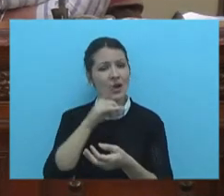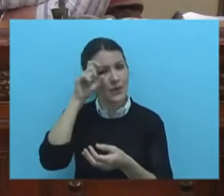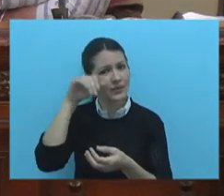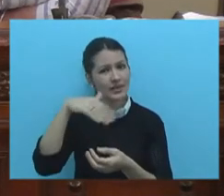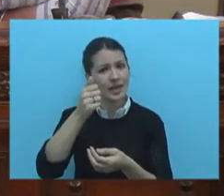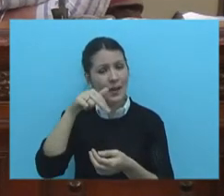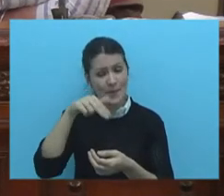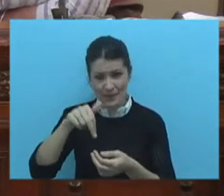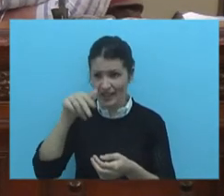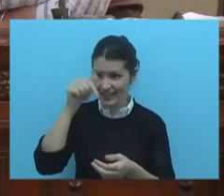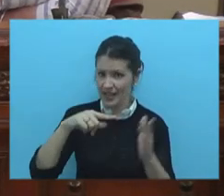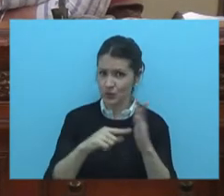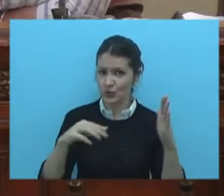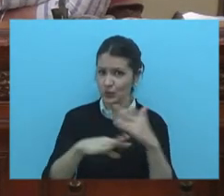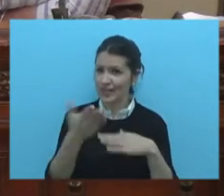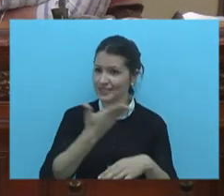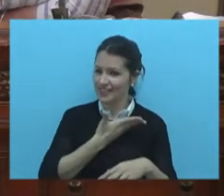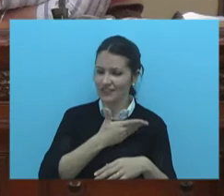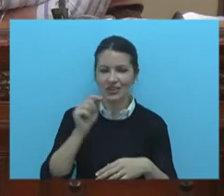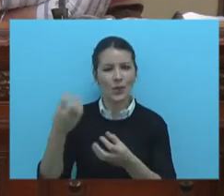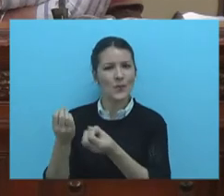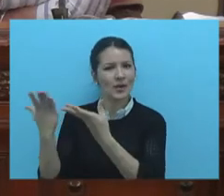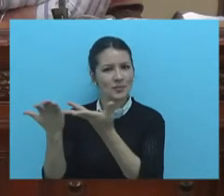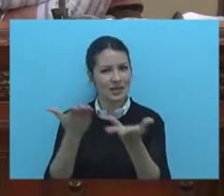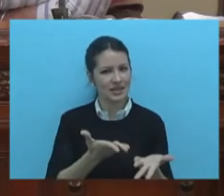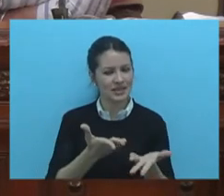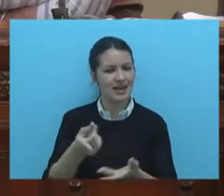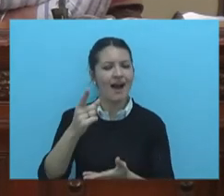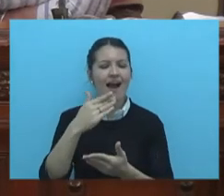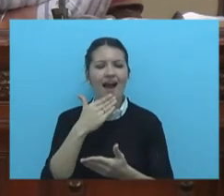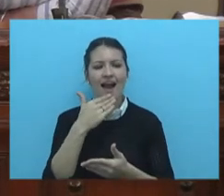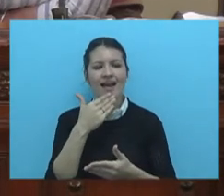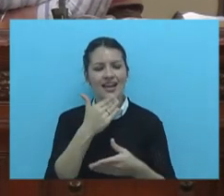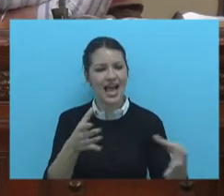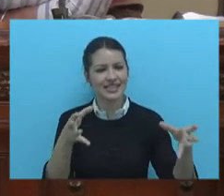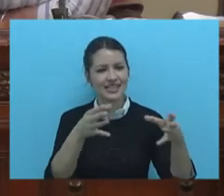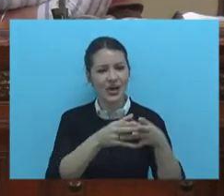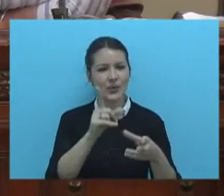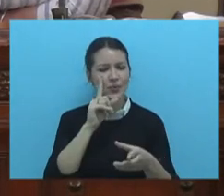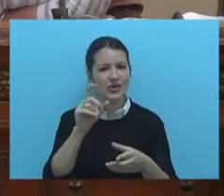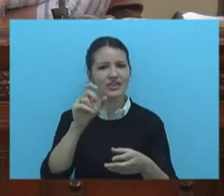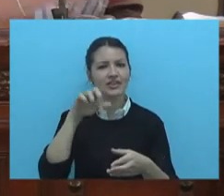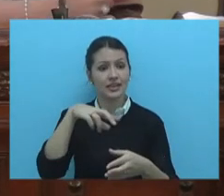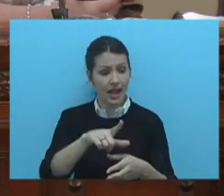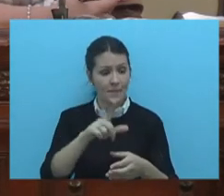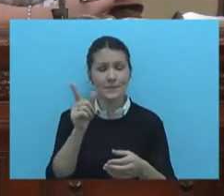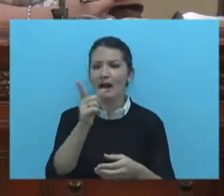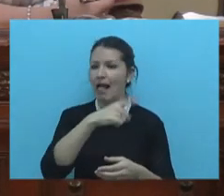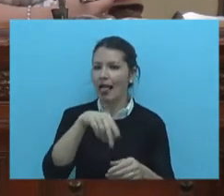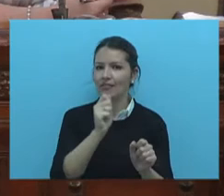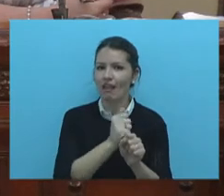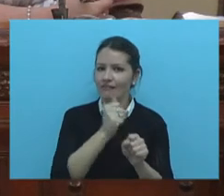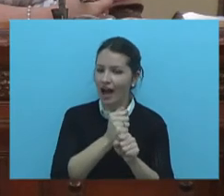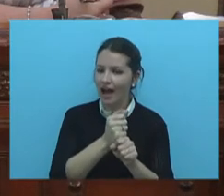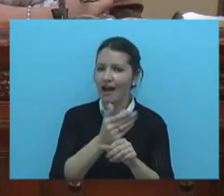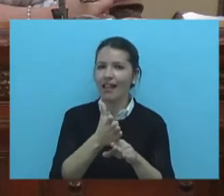así que yo le doy la bienvenida, agradecerle a las chicas de ICAP que llevan adelante toda esta jornada,